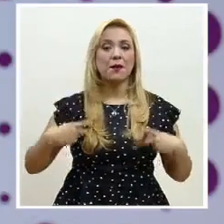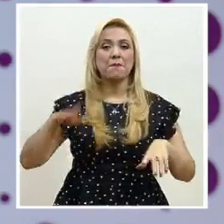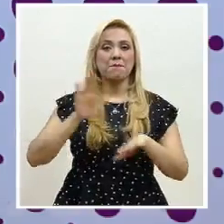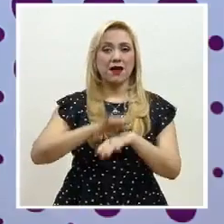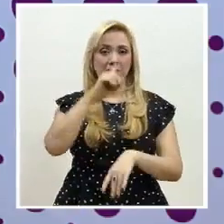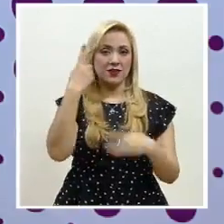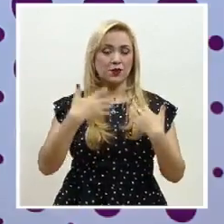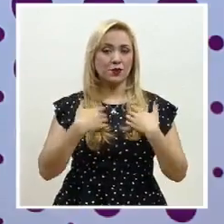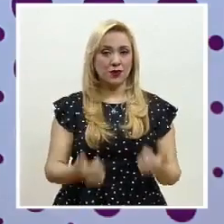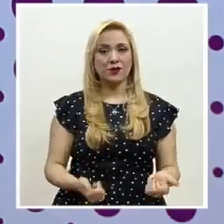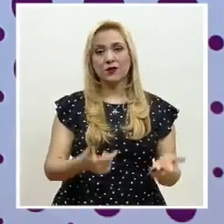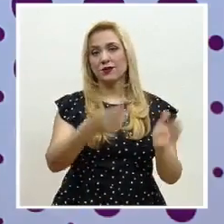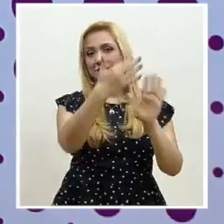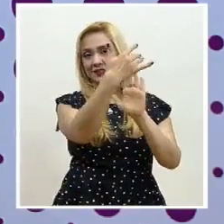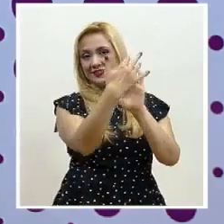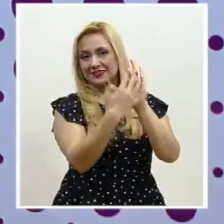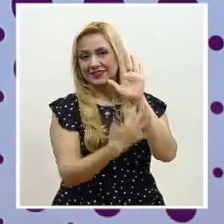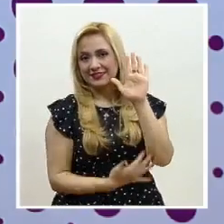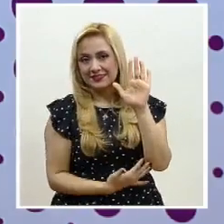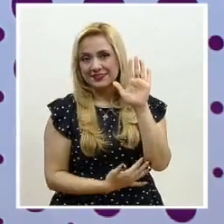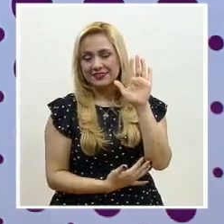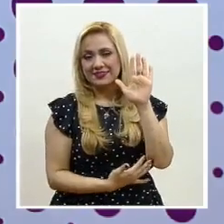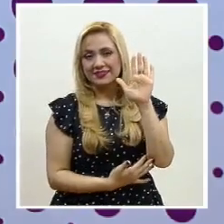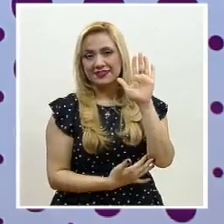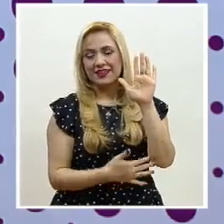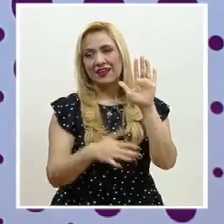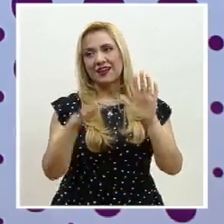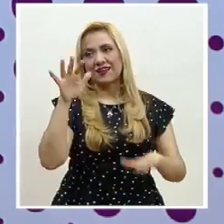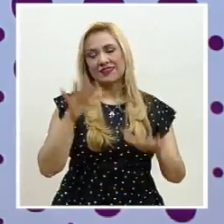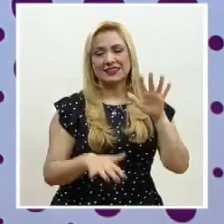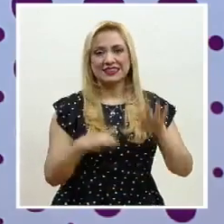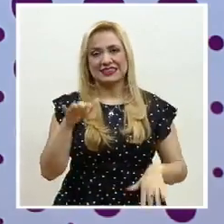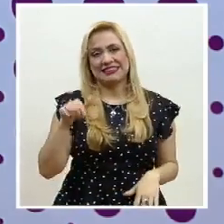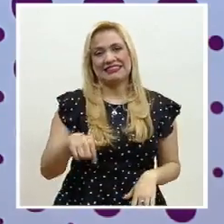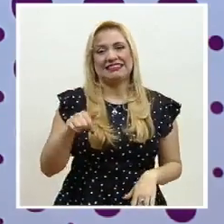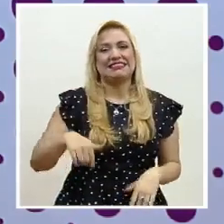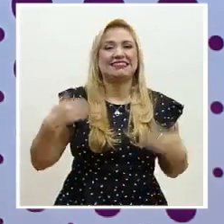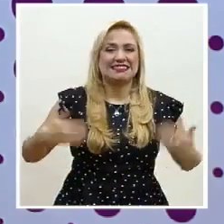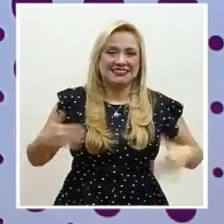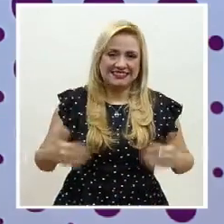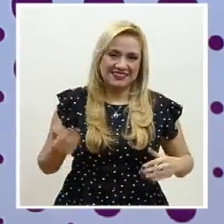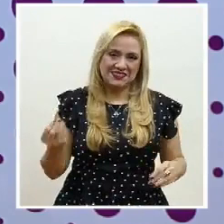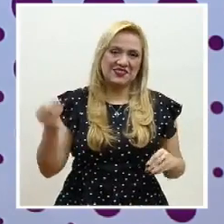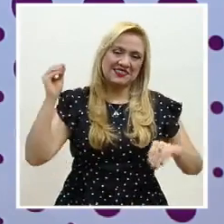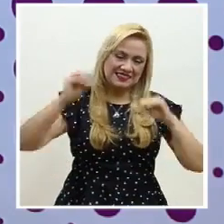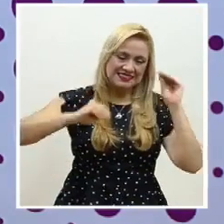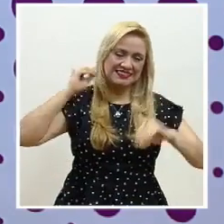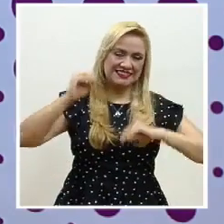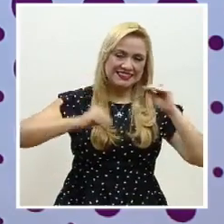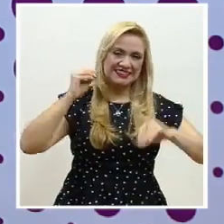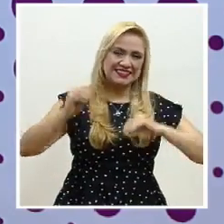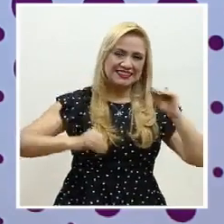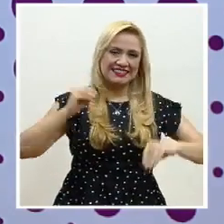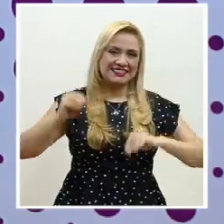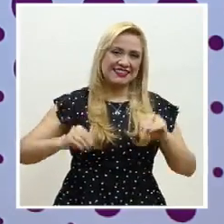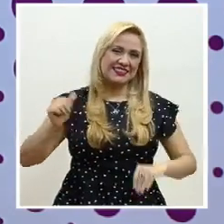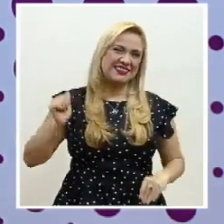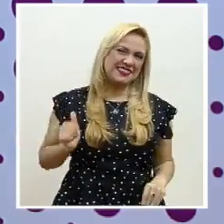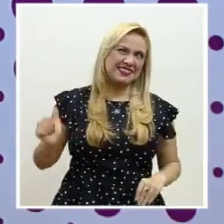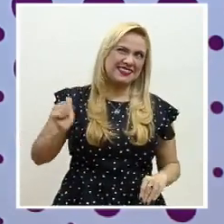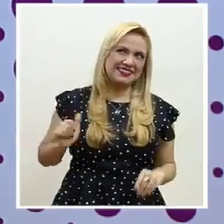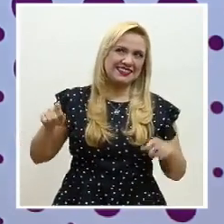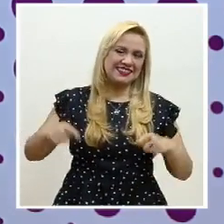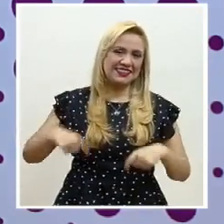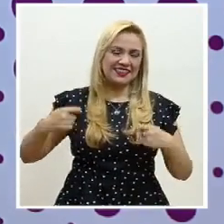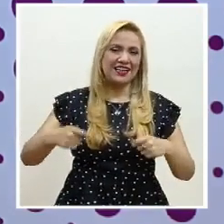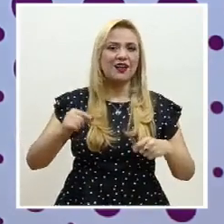la comprensión de nuestro lenguaje, a veces muy barroco en el caso del Poder Judicial mexicano. Hay que decirlo, afortunadamente ya eso está cambiando. ¿Qué